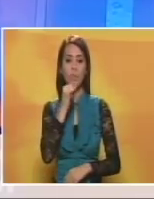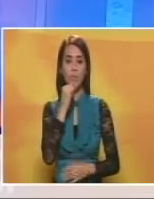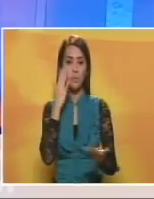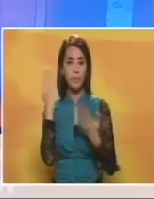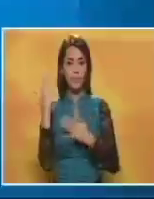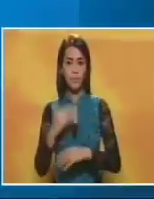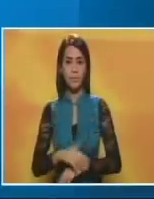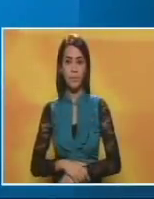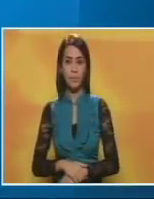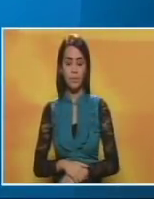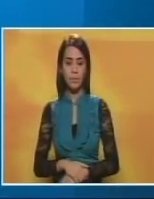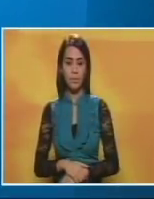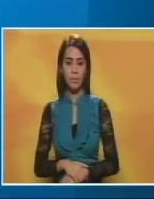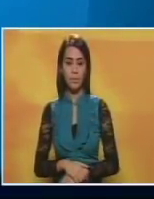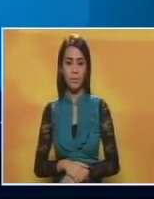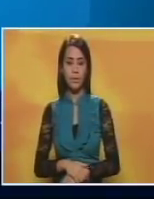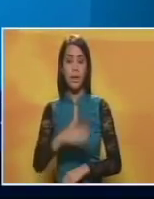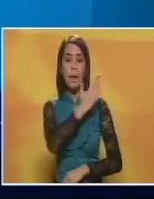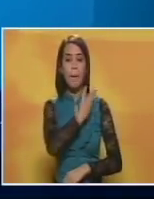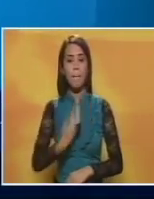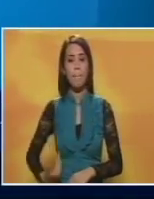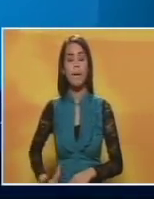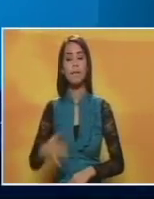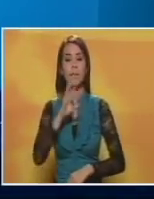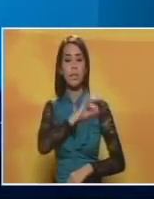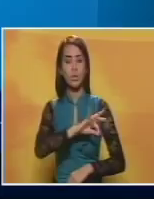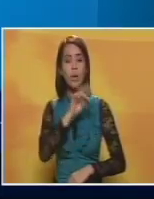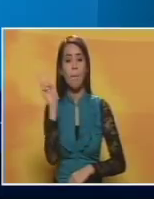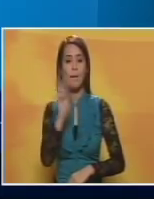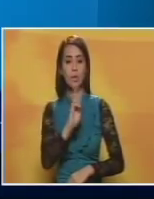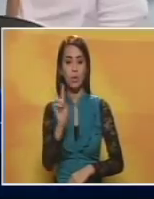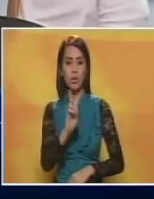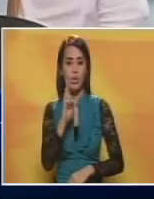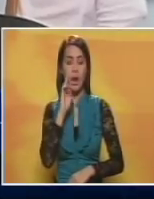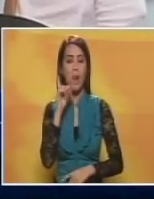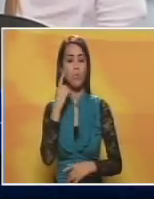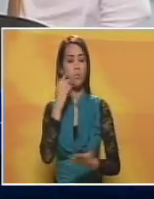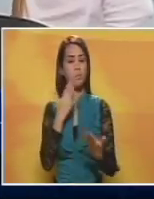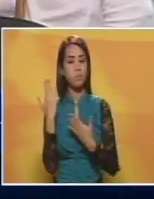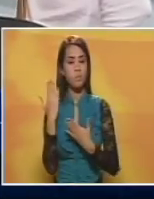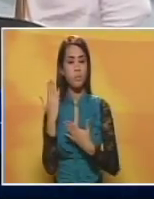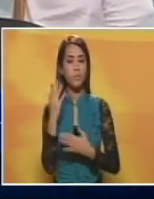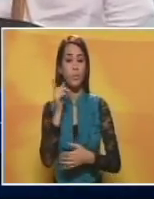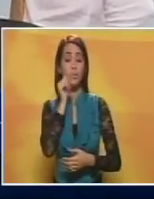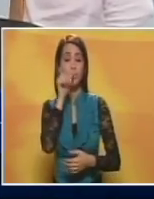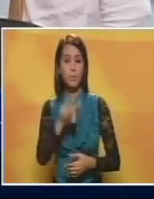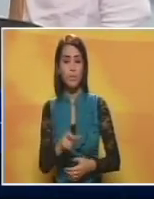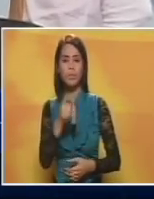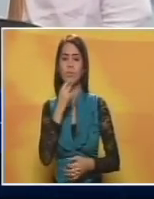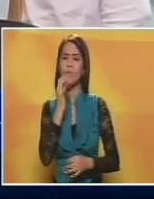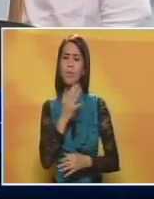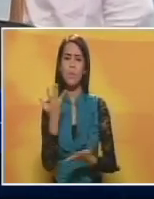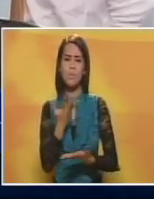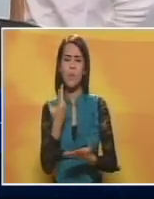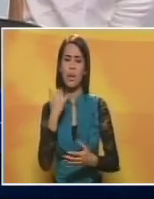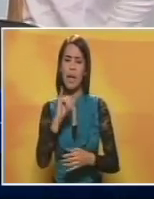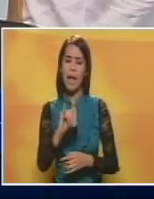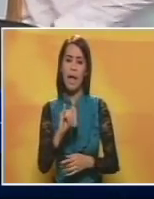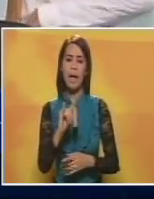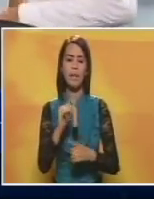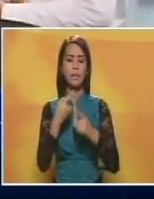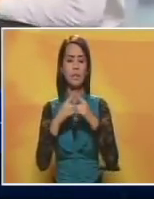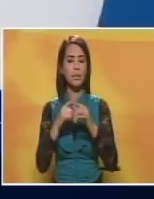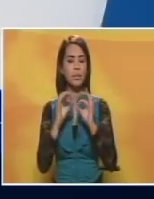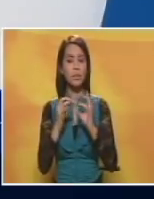información. El presidente de la Sociedad Venezolana de Puericultura, Uniades Urbina, puntualizó que aunque la cifra de casos